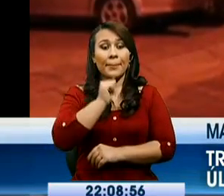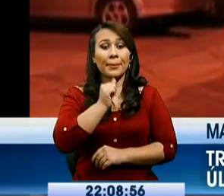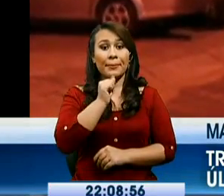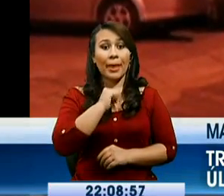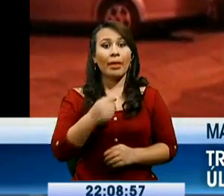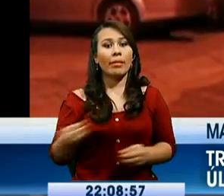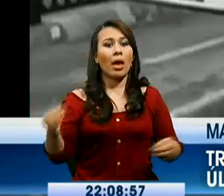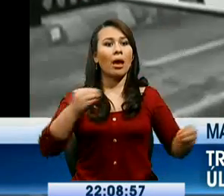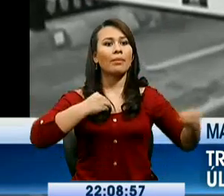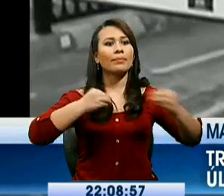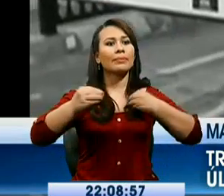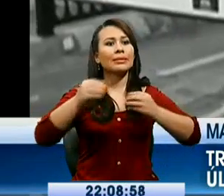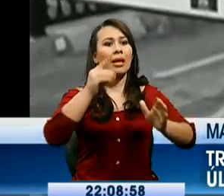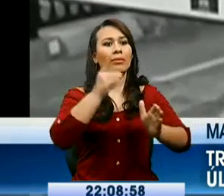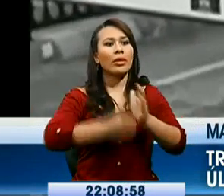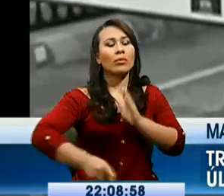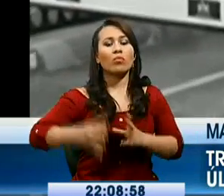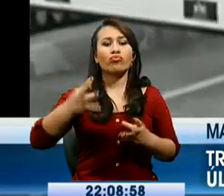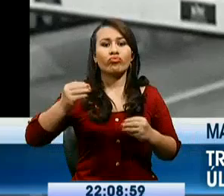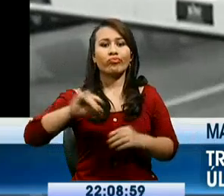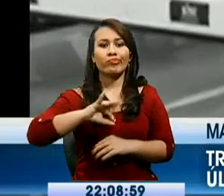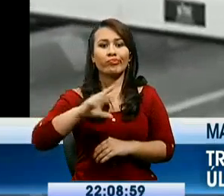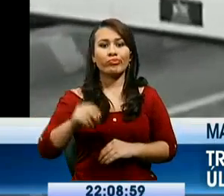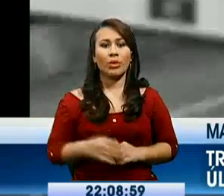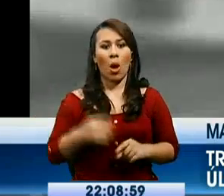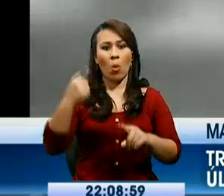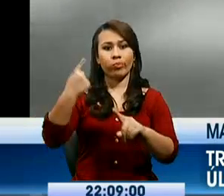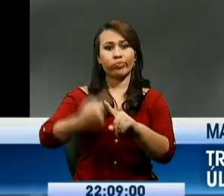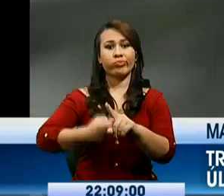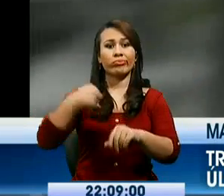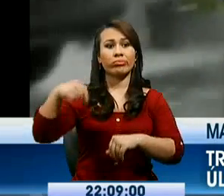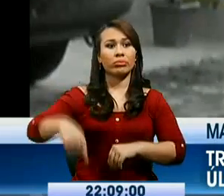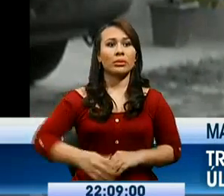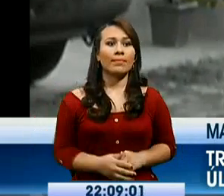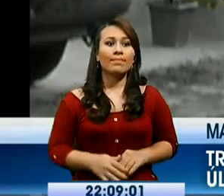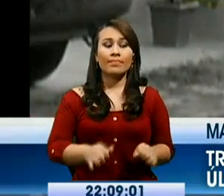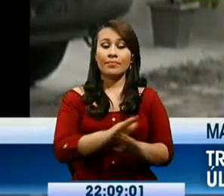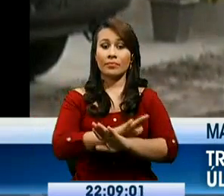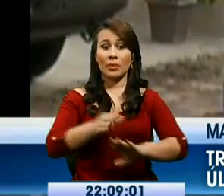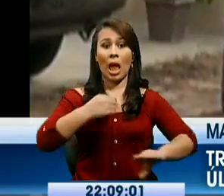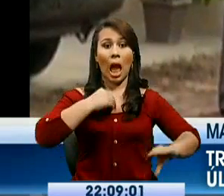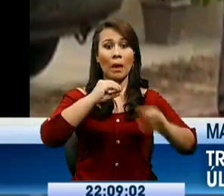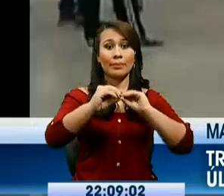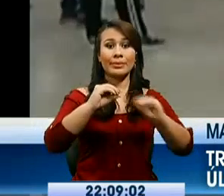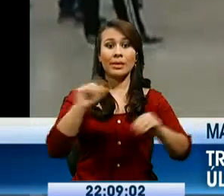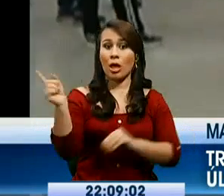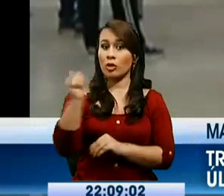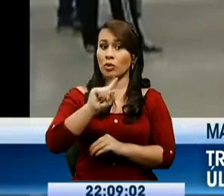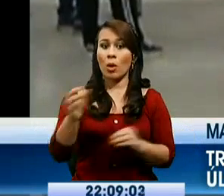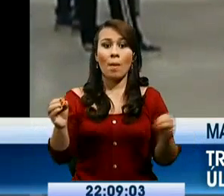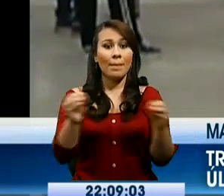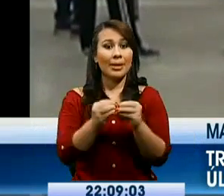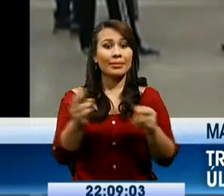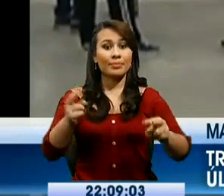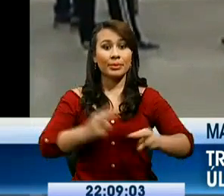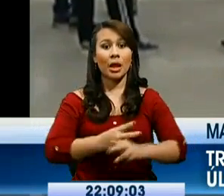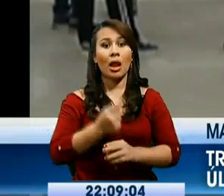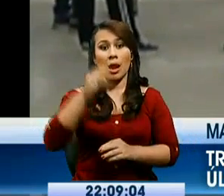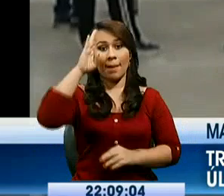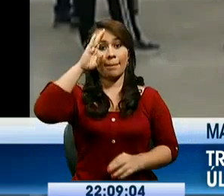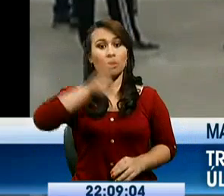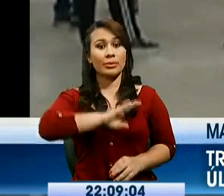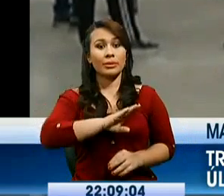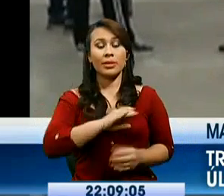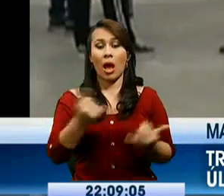que denunciaron ser víctimas de robo en los últimos meses. Precisamente para evitar que esto se repita, la policía ha mantenido